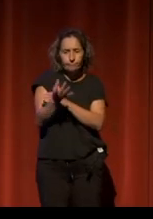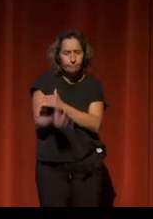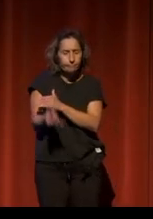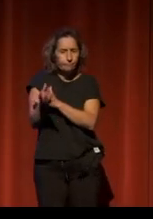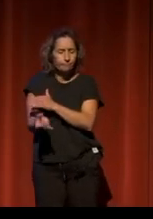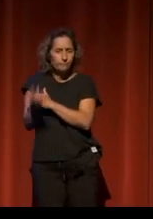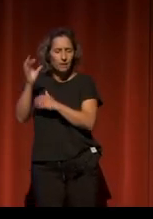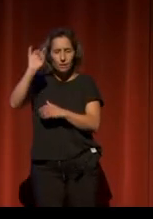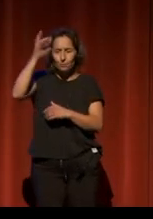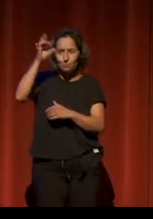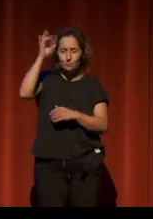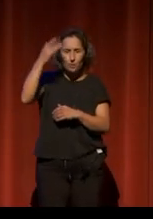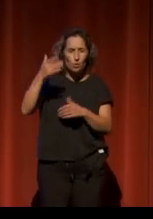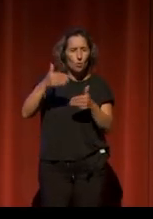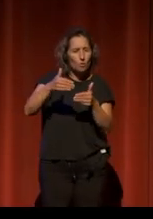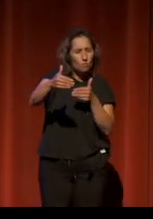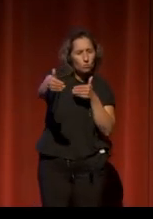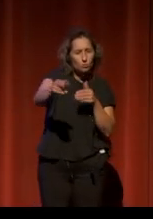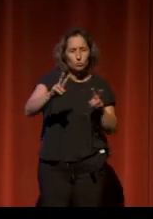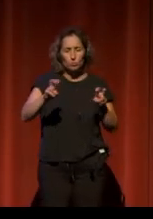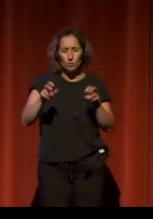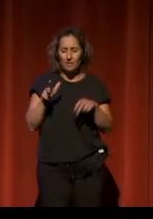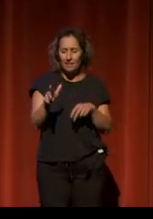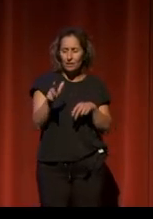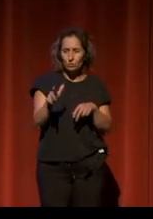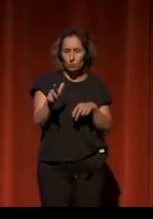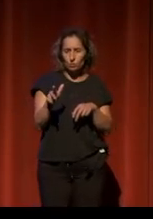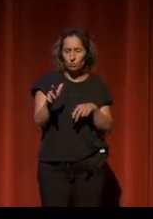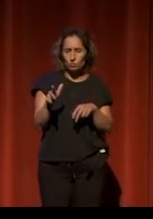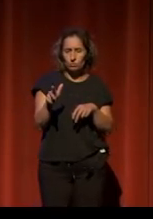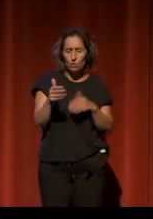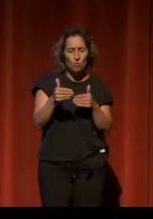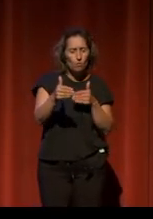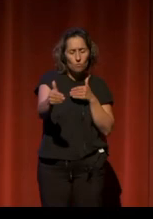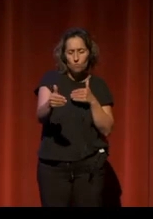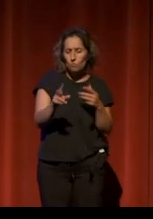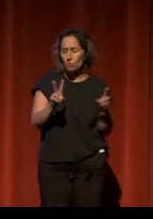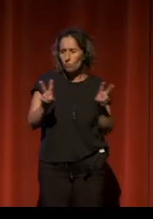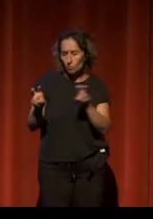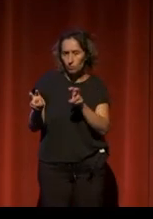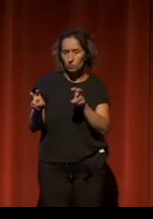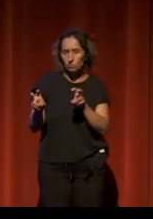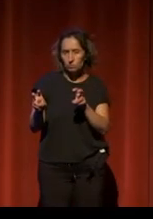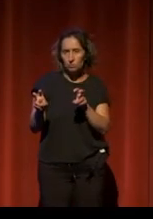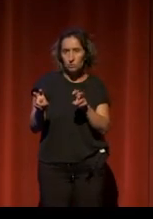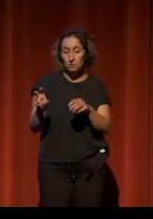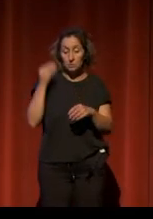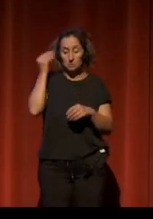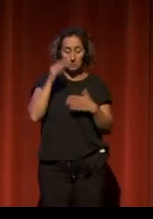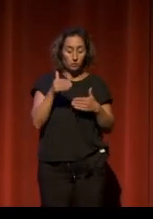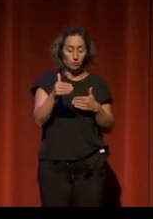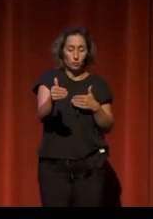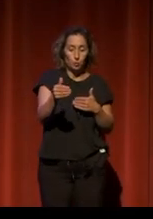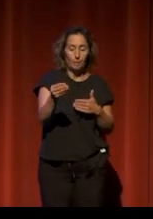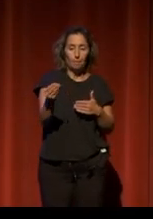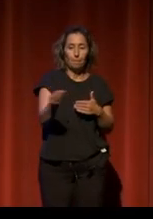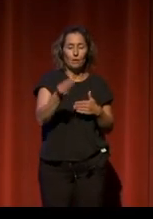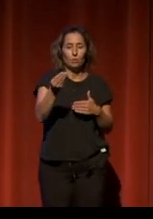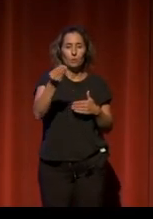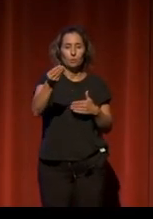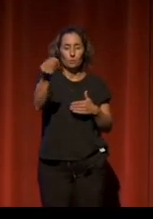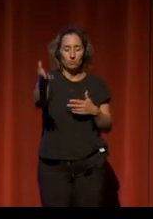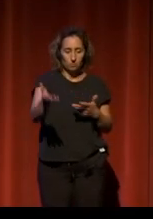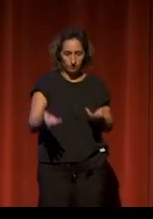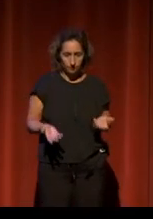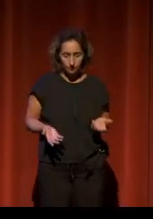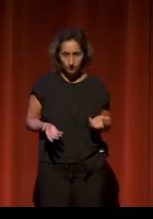e Horizontes de derechos no eh que básicamente interpelan un futuro cada vez mejor no una expectativa un futuro en la que